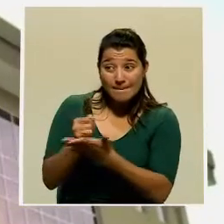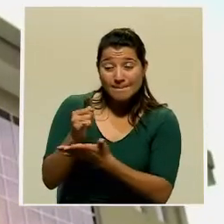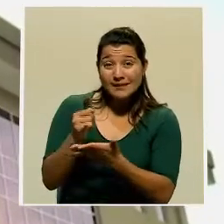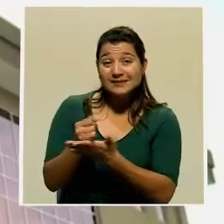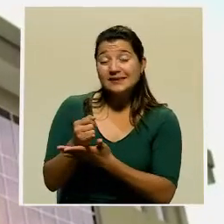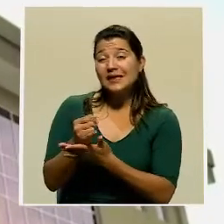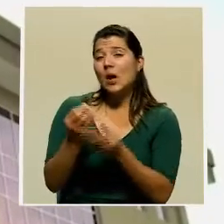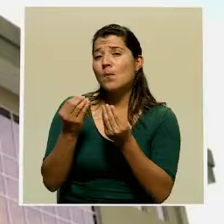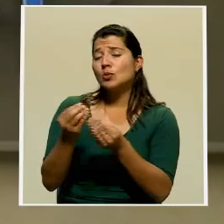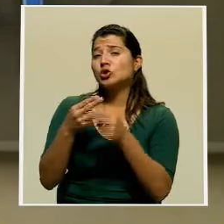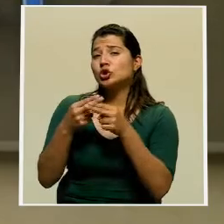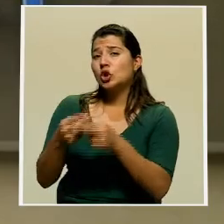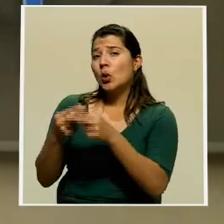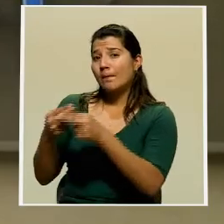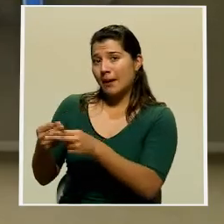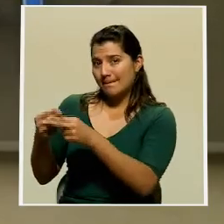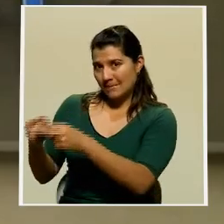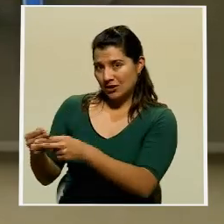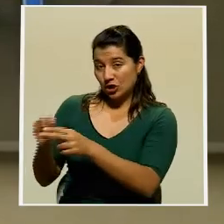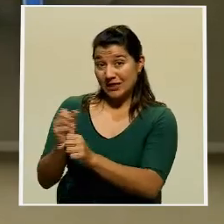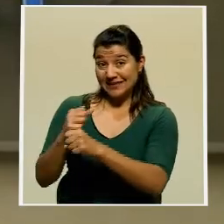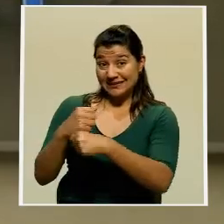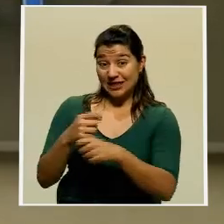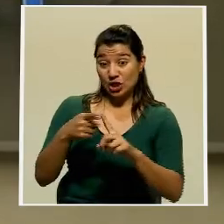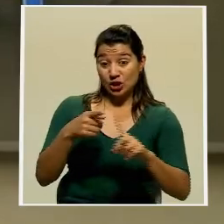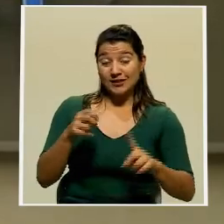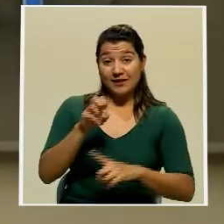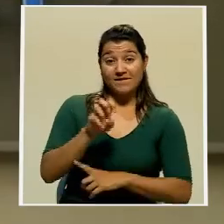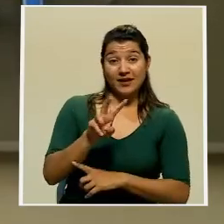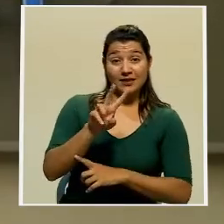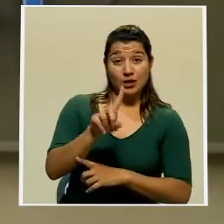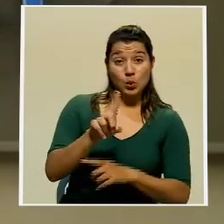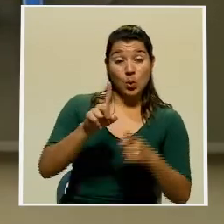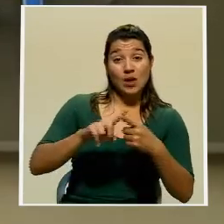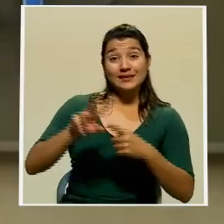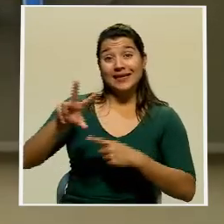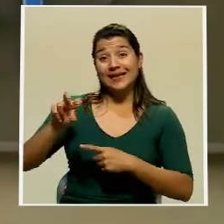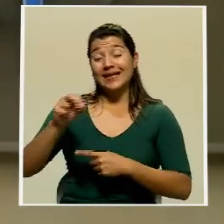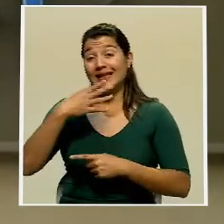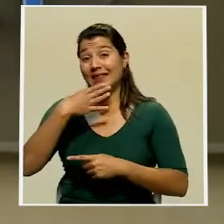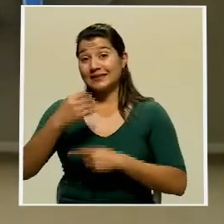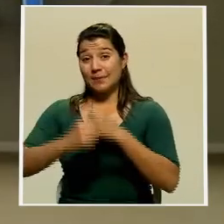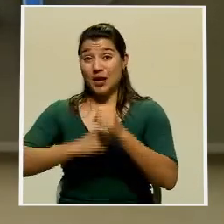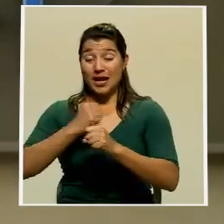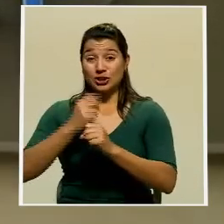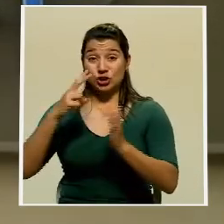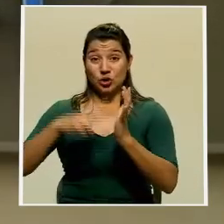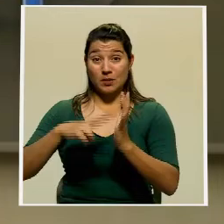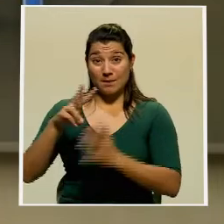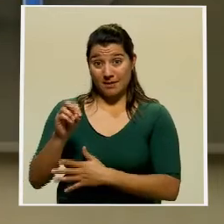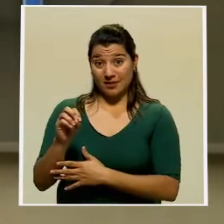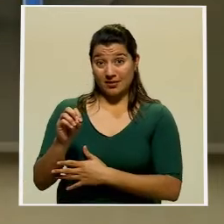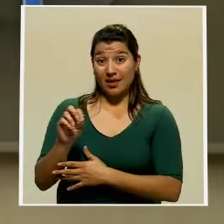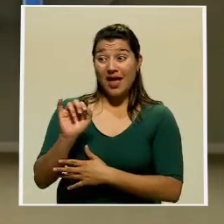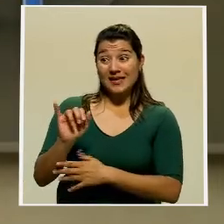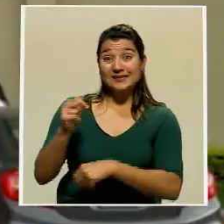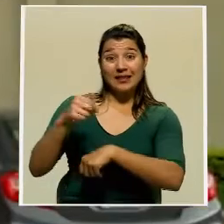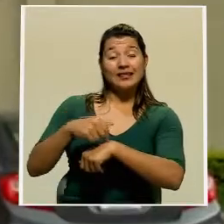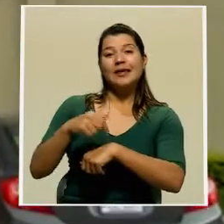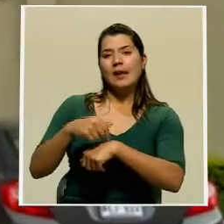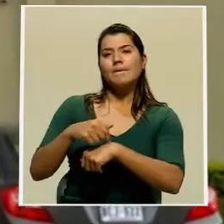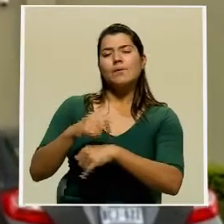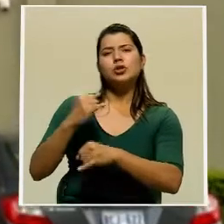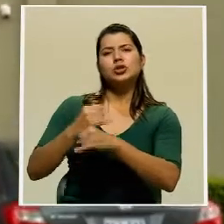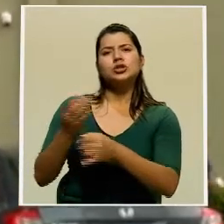de nombramientos de personal que se hicieron entre el 21 y el 30 de diciembre del 2020, periodo en el cual la entidad permanecía cerrada por